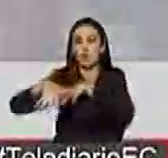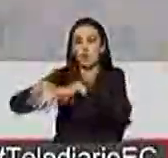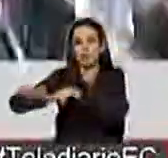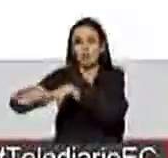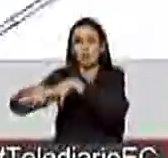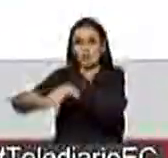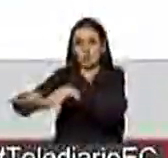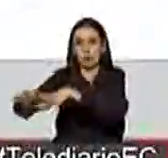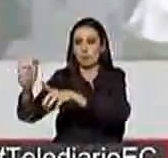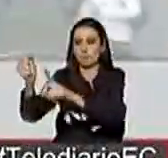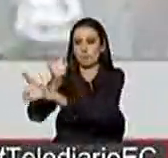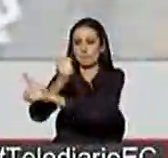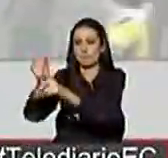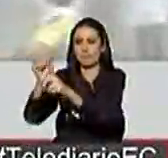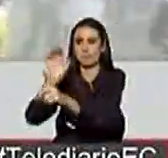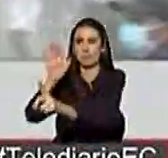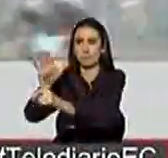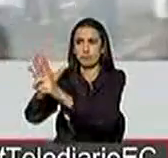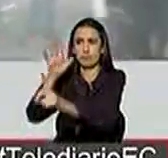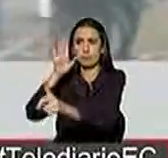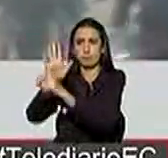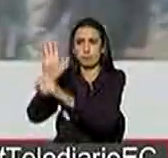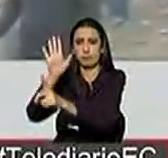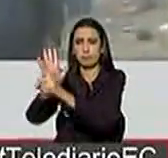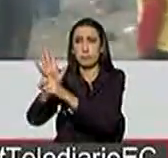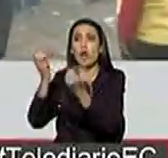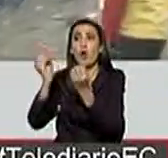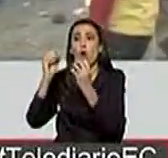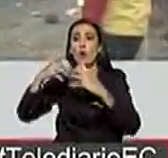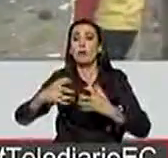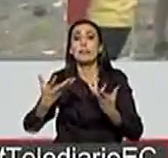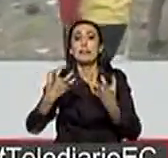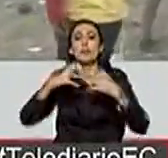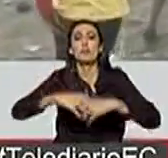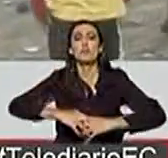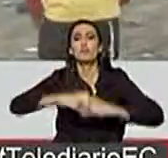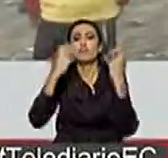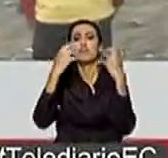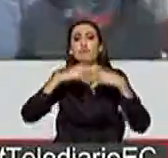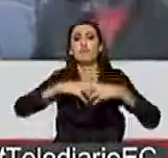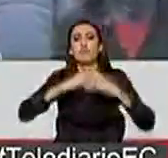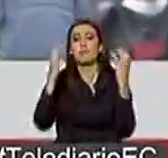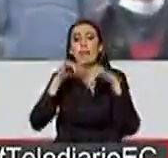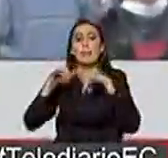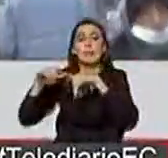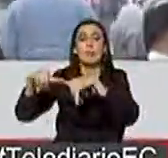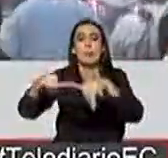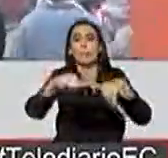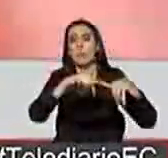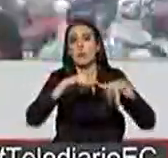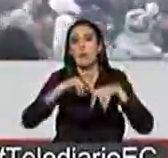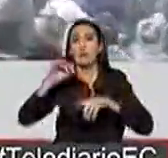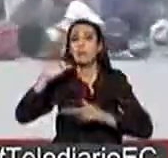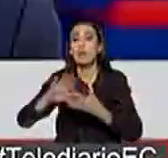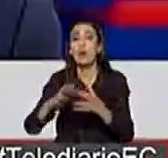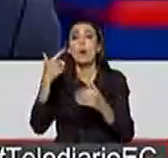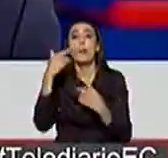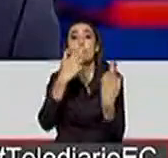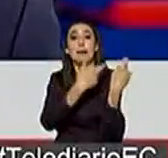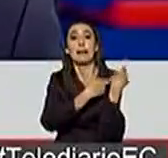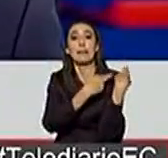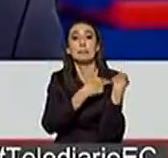violencia y el vandalismo y lo que consideran fueron intentos de desestabilización del orden democrático promovido por sectores políticos